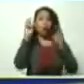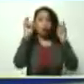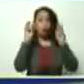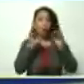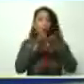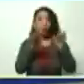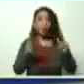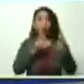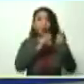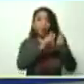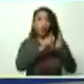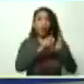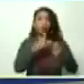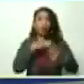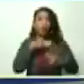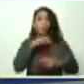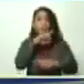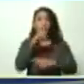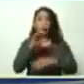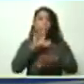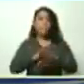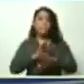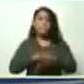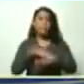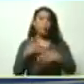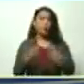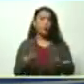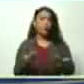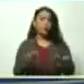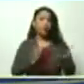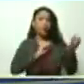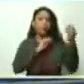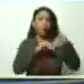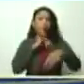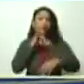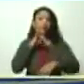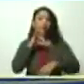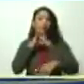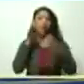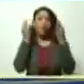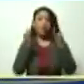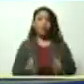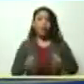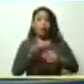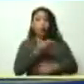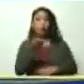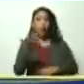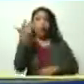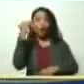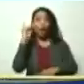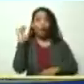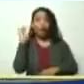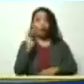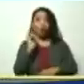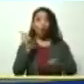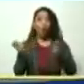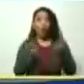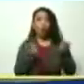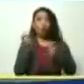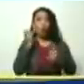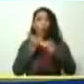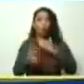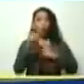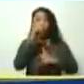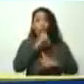diálogo le hago esta pregunta porque de acuerdo a la información oficial que ustedes han venido manejando en los últimos